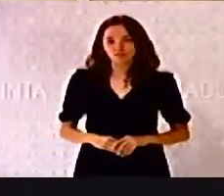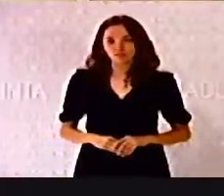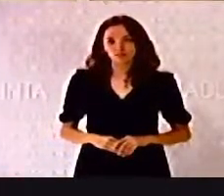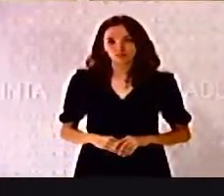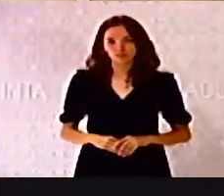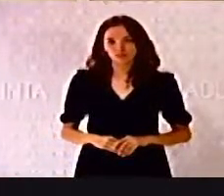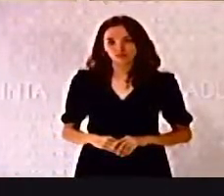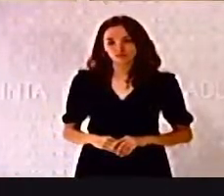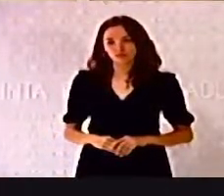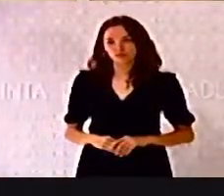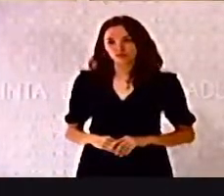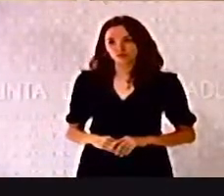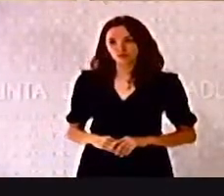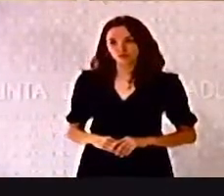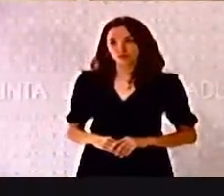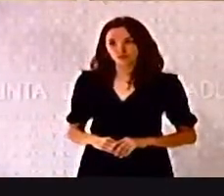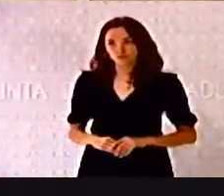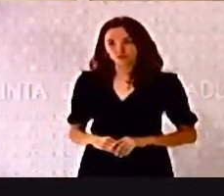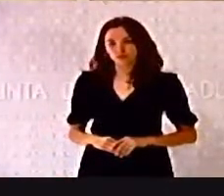Raquel.